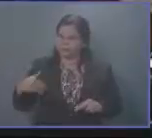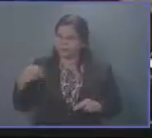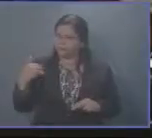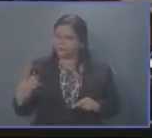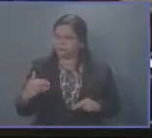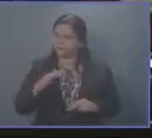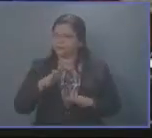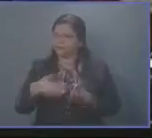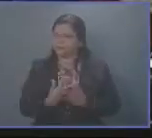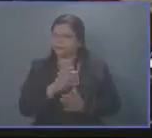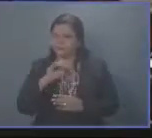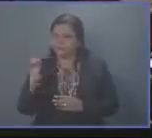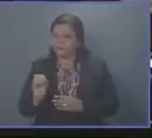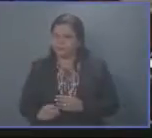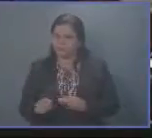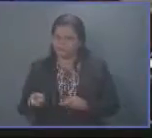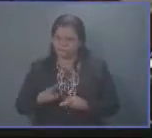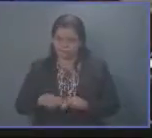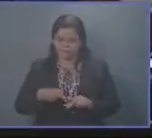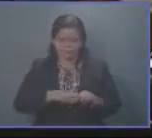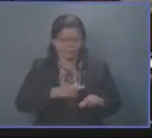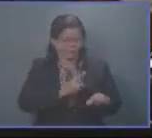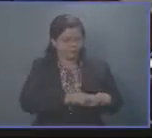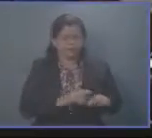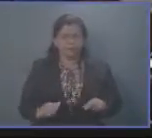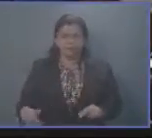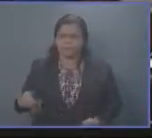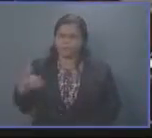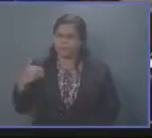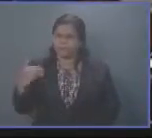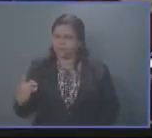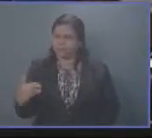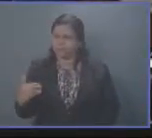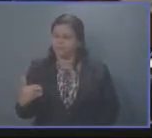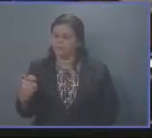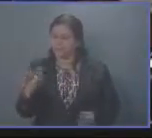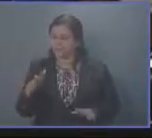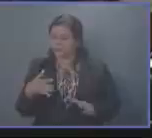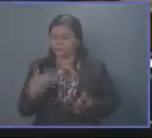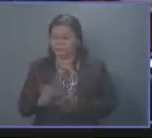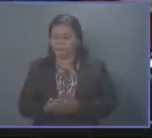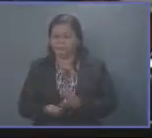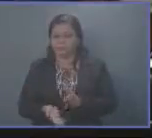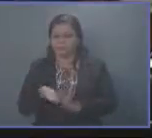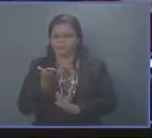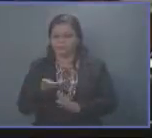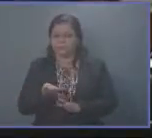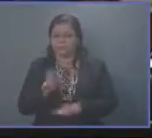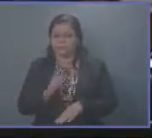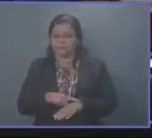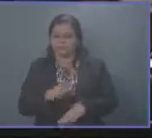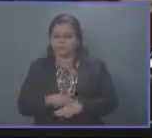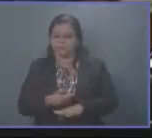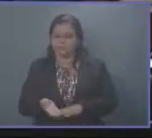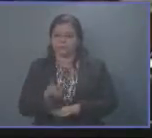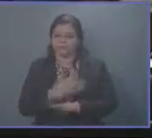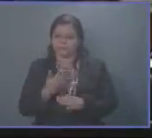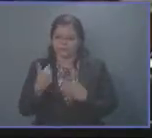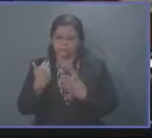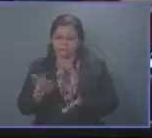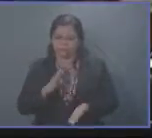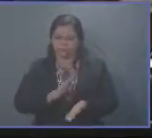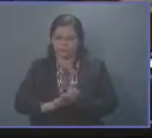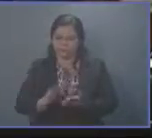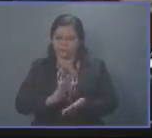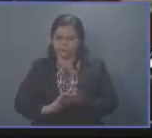correspondiente tasa de interés efectiva anual. El plazo en el cual ha sido otorgado dicho